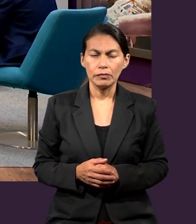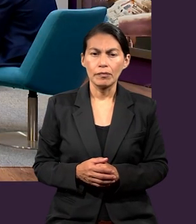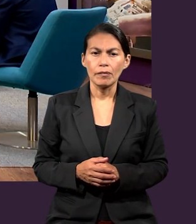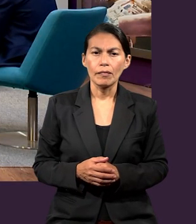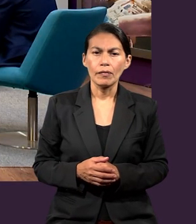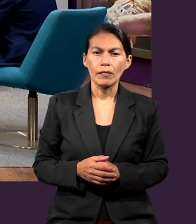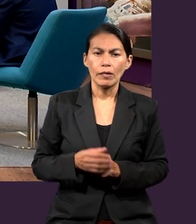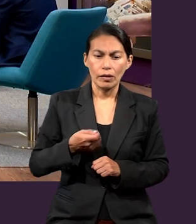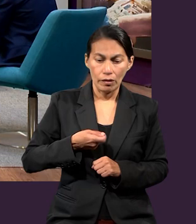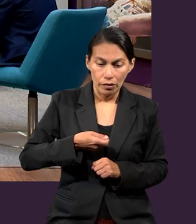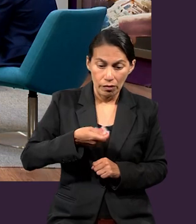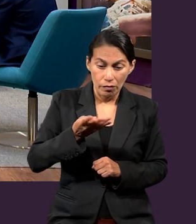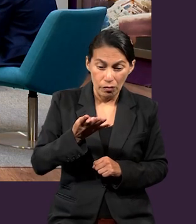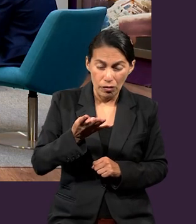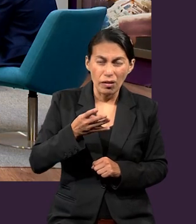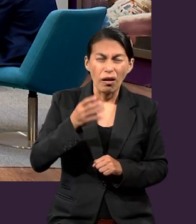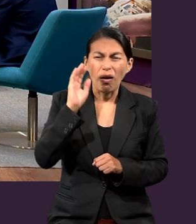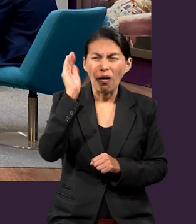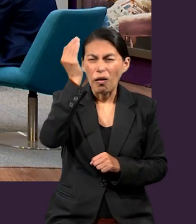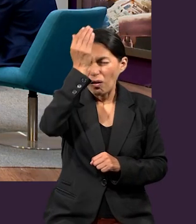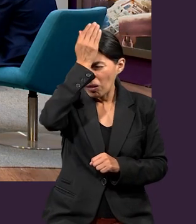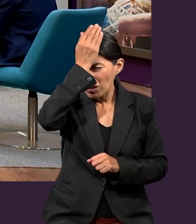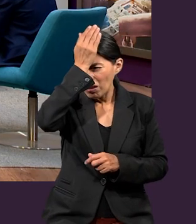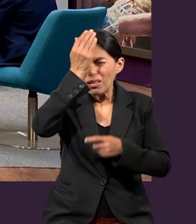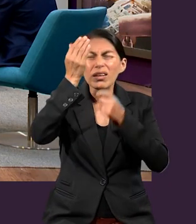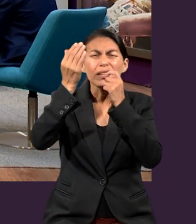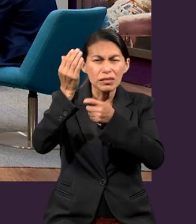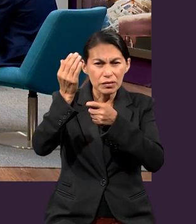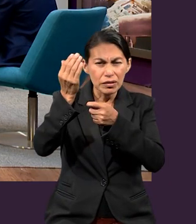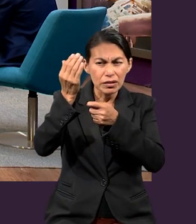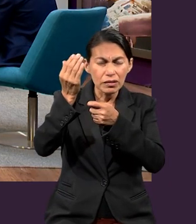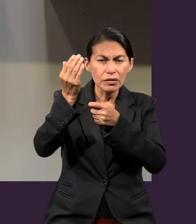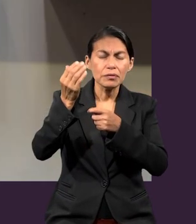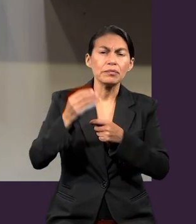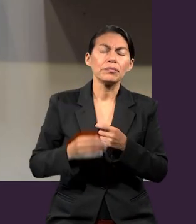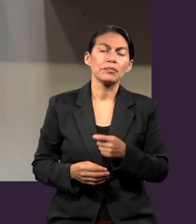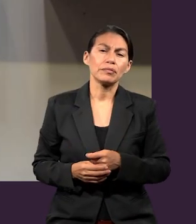¿Cuál es el significado del simbolismo del Cordero?